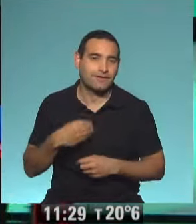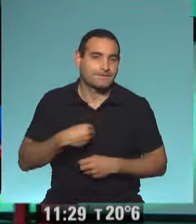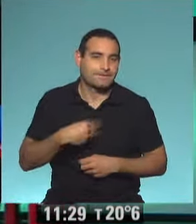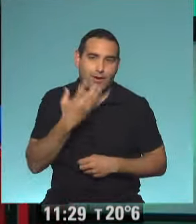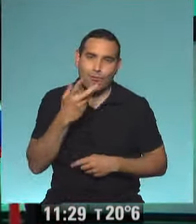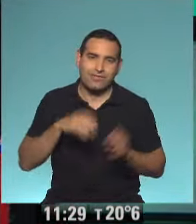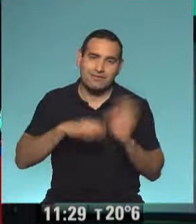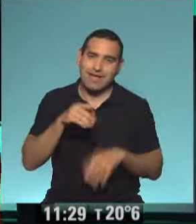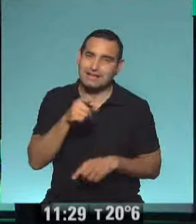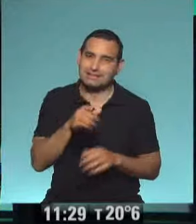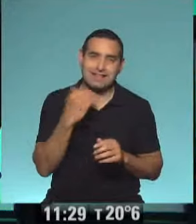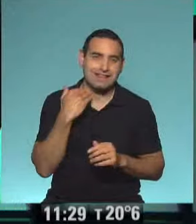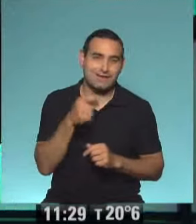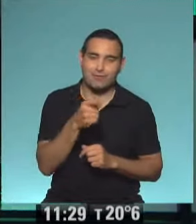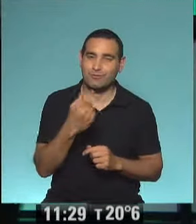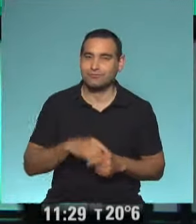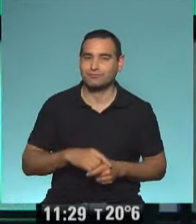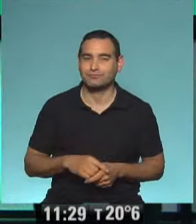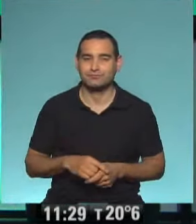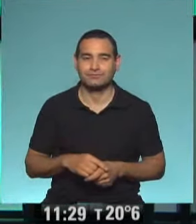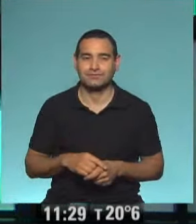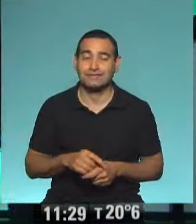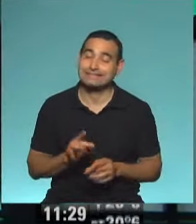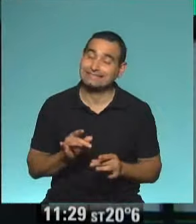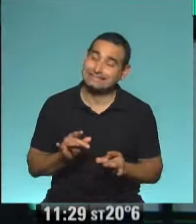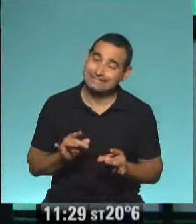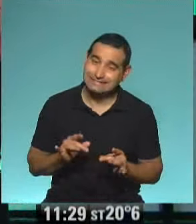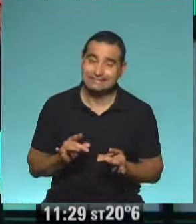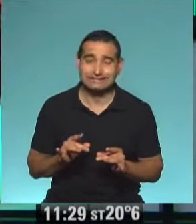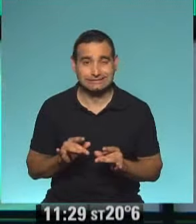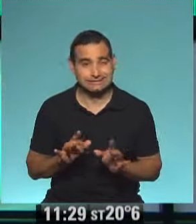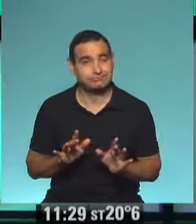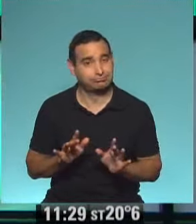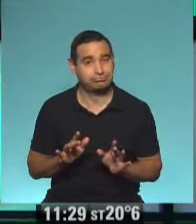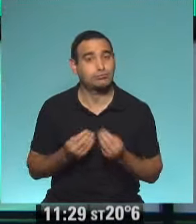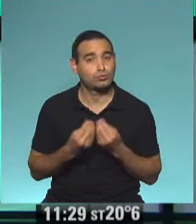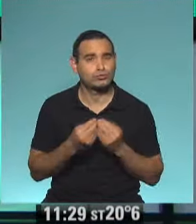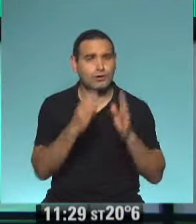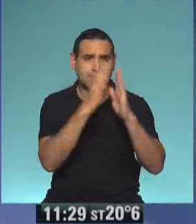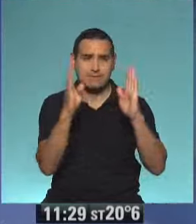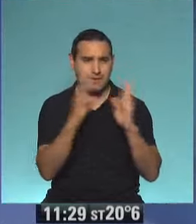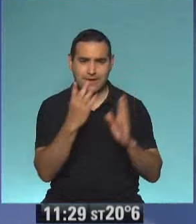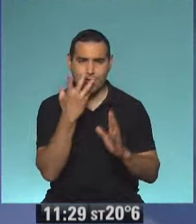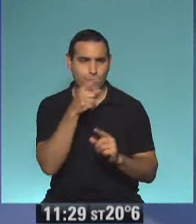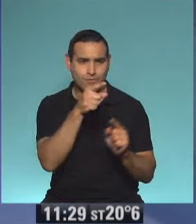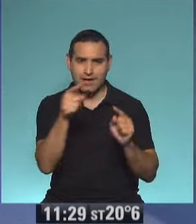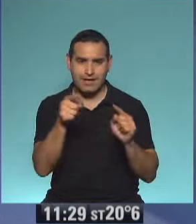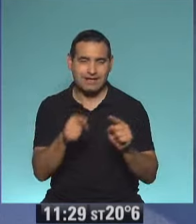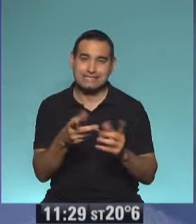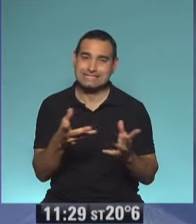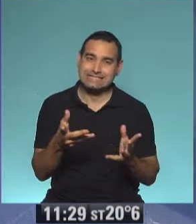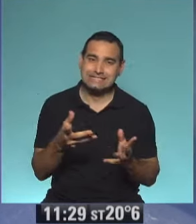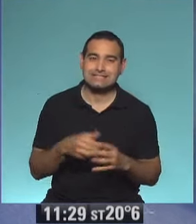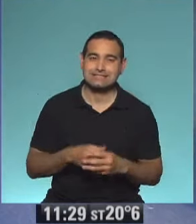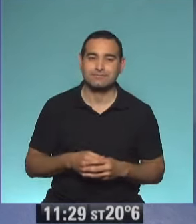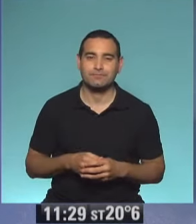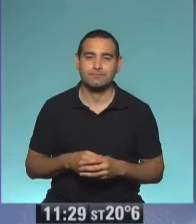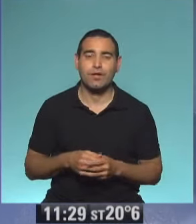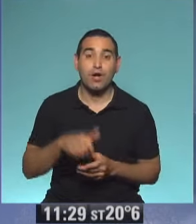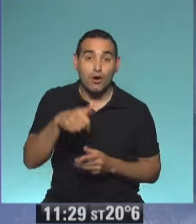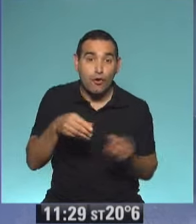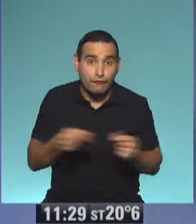de todas las clases de segundo y tercero. Es difícil porque hemos tenido muchos libros que nos gustan. La verdad, pero... Este estrafalario. Y hoy